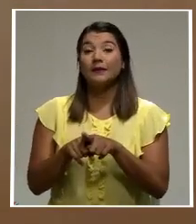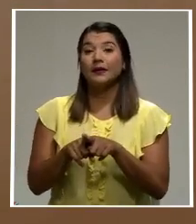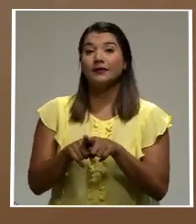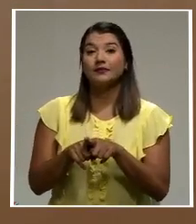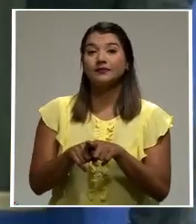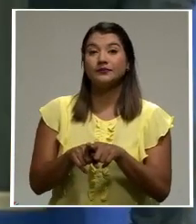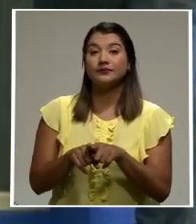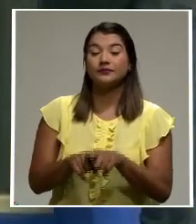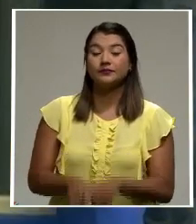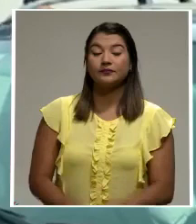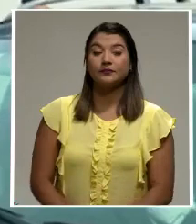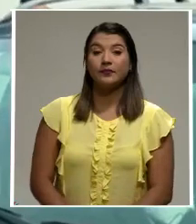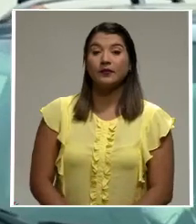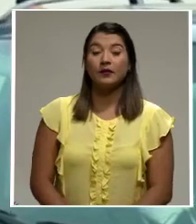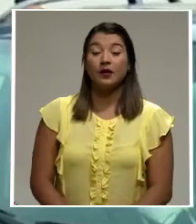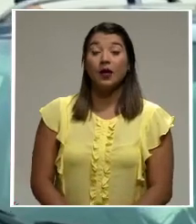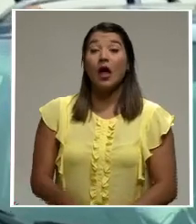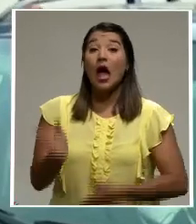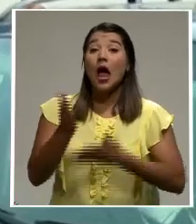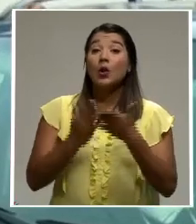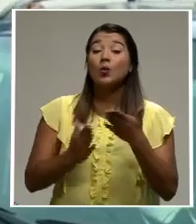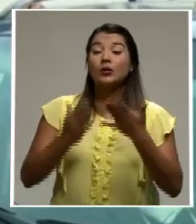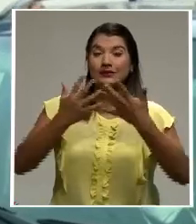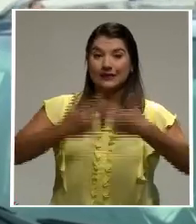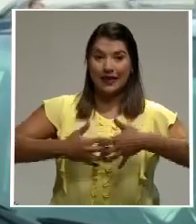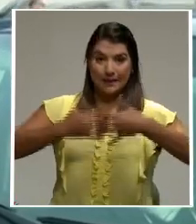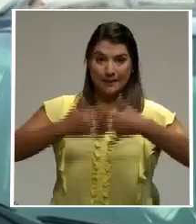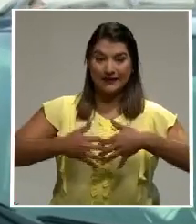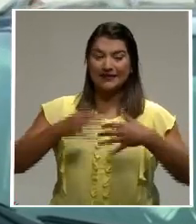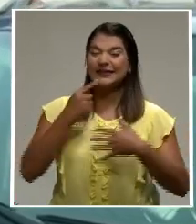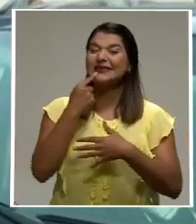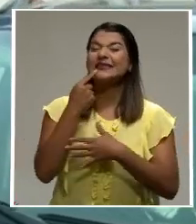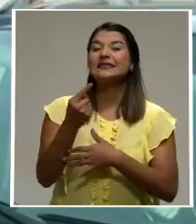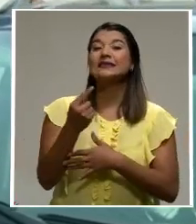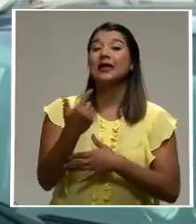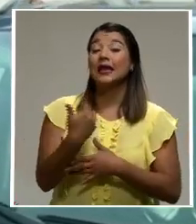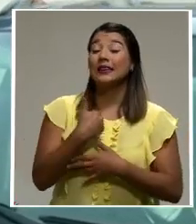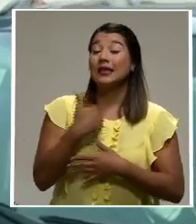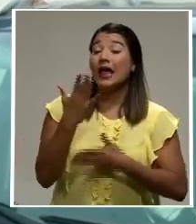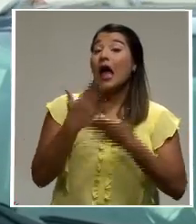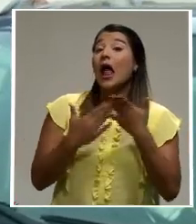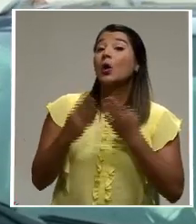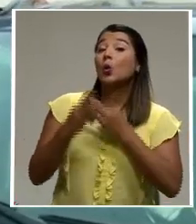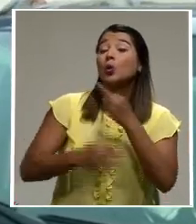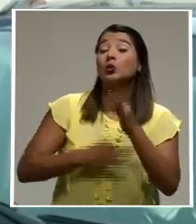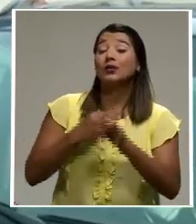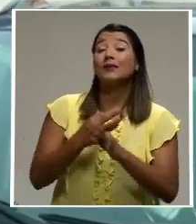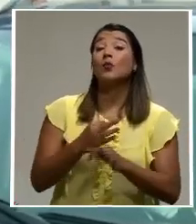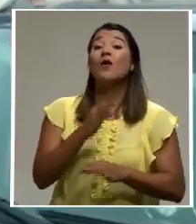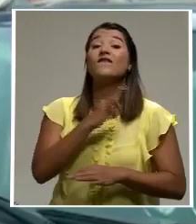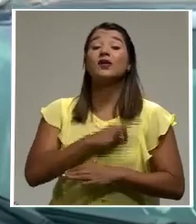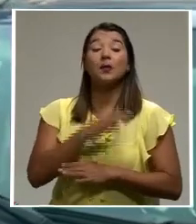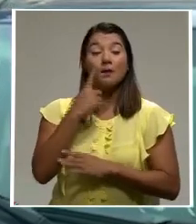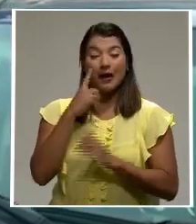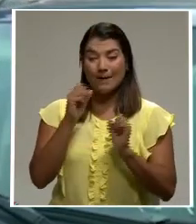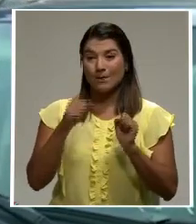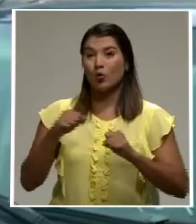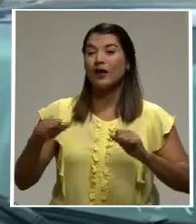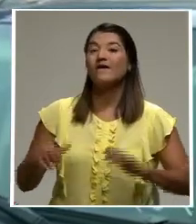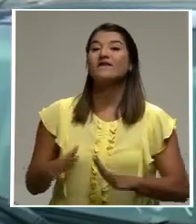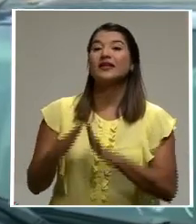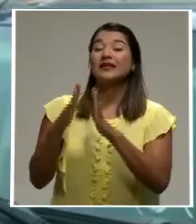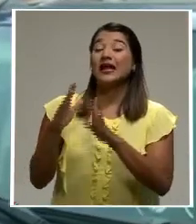un 15%. Por su parte, algunas de las empresas manifestaron que cuentan con algún tipo de beneficio para hacerle frente a los